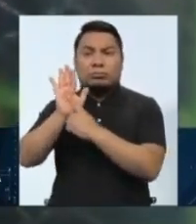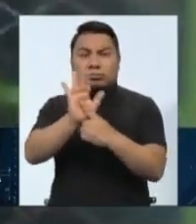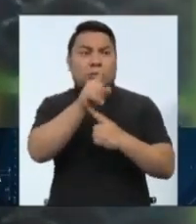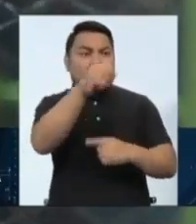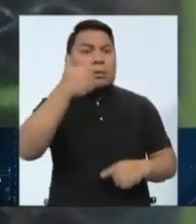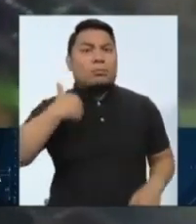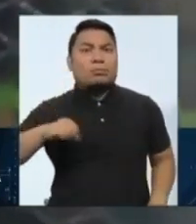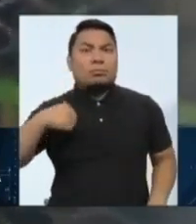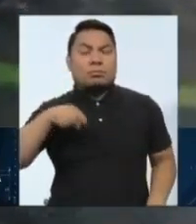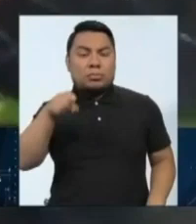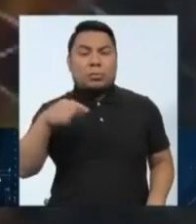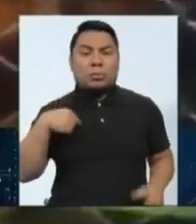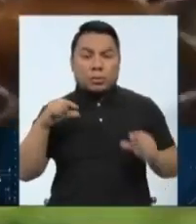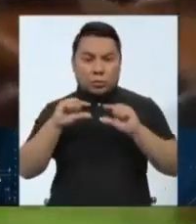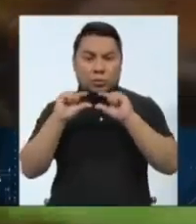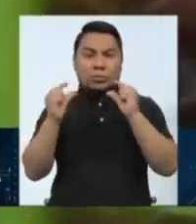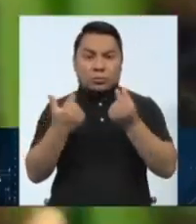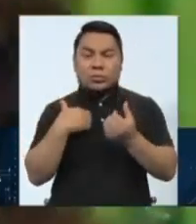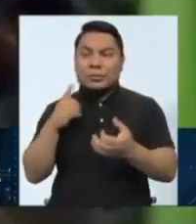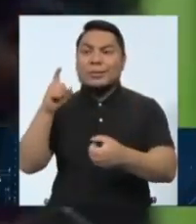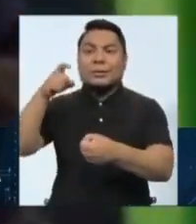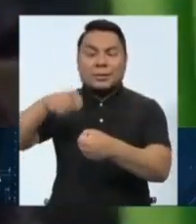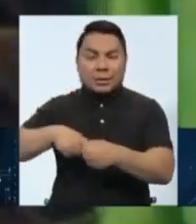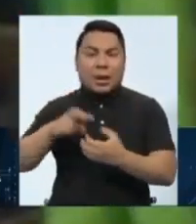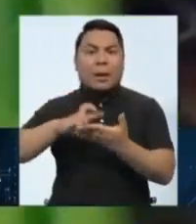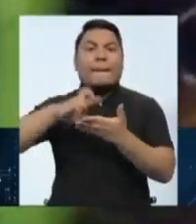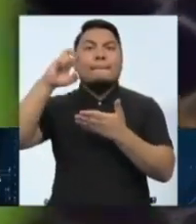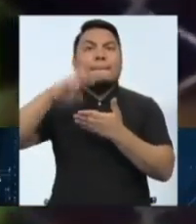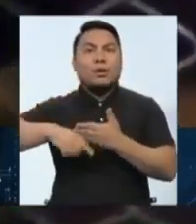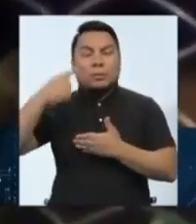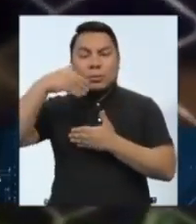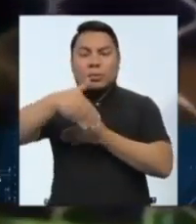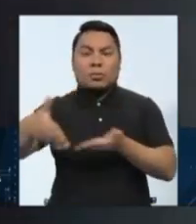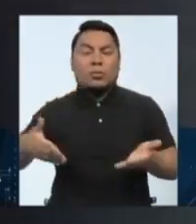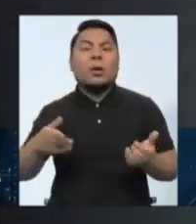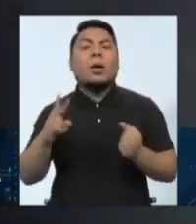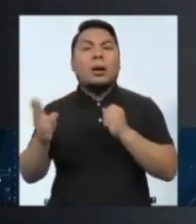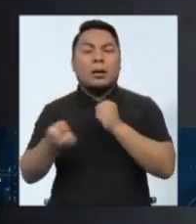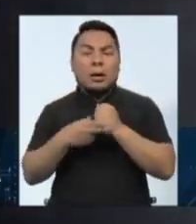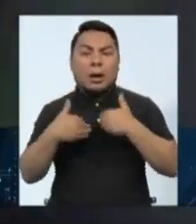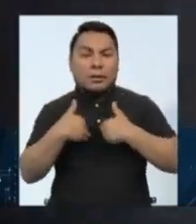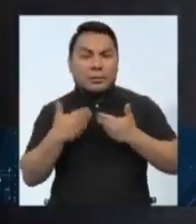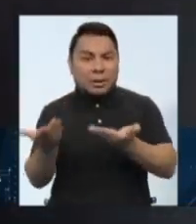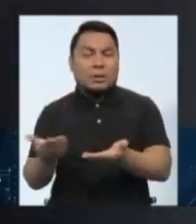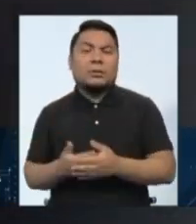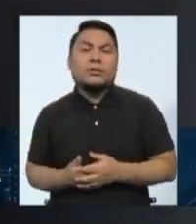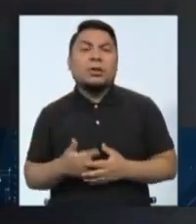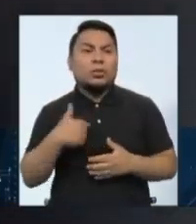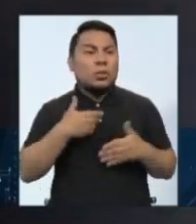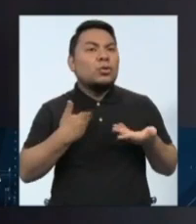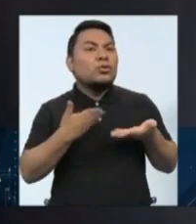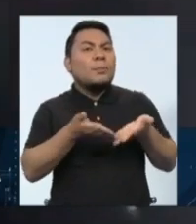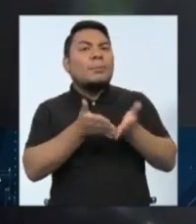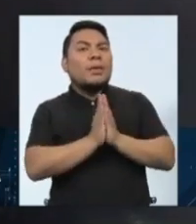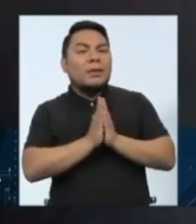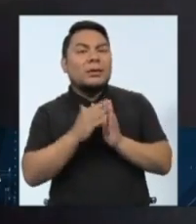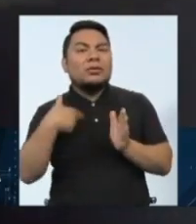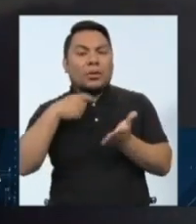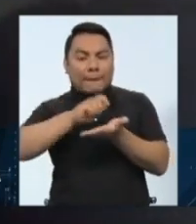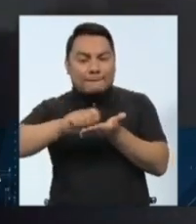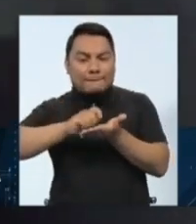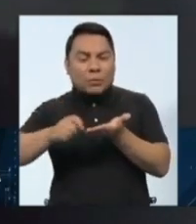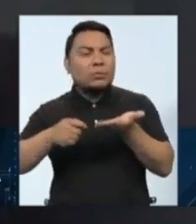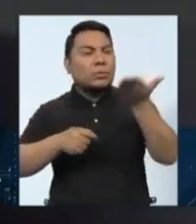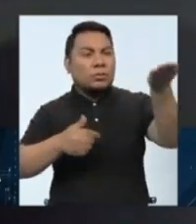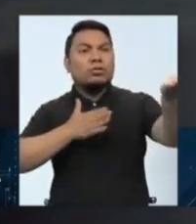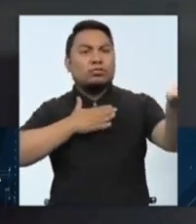municipalidad para que su grupo sea incluido en el programa de creación del albergue municipal. Hemos pedido por escrito que nos faciliten el proyecto,